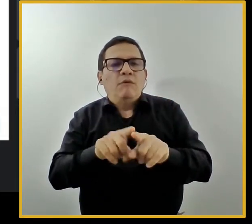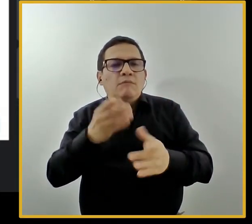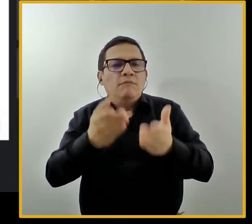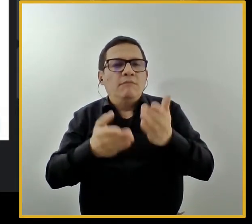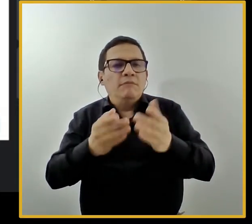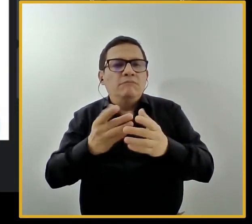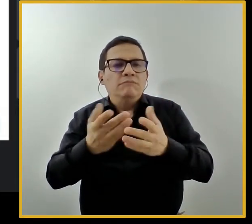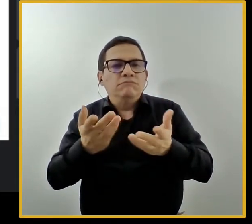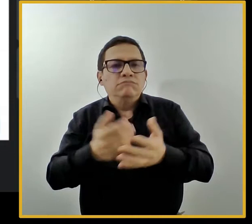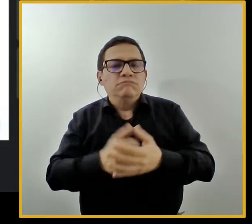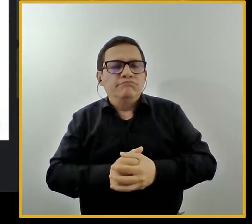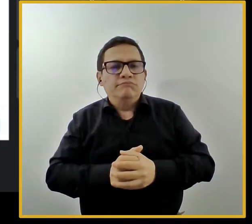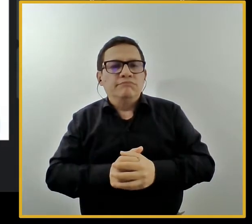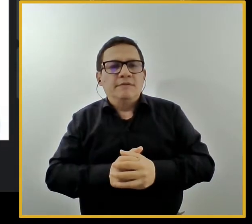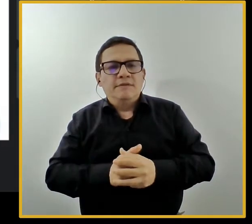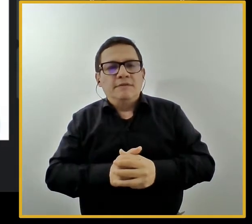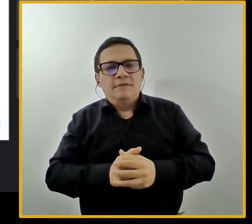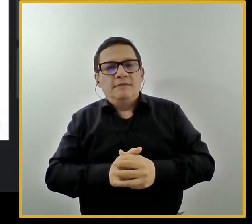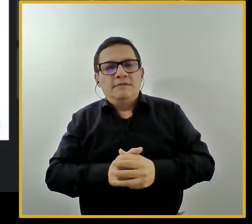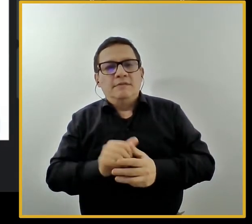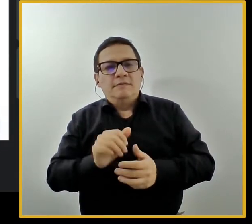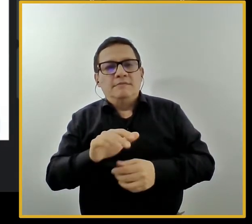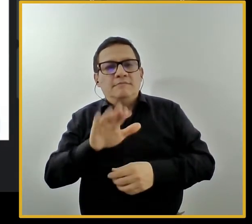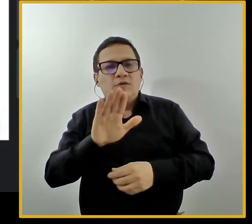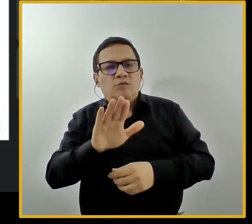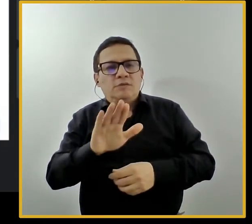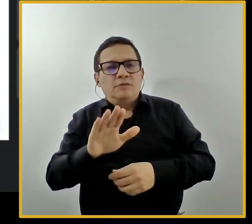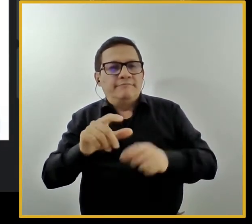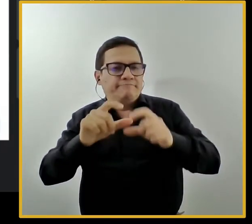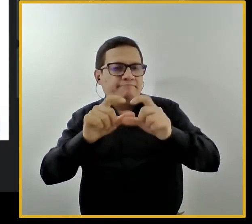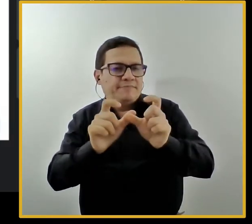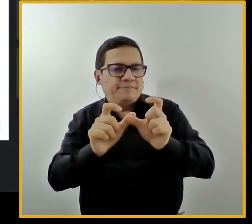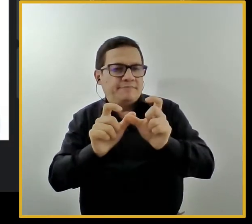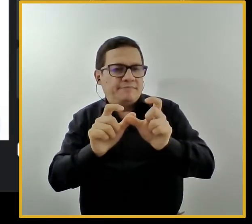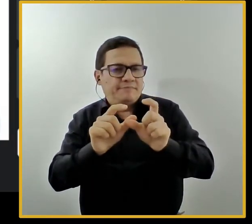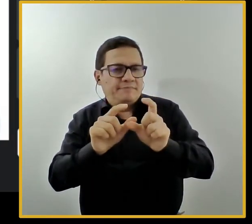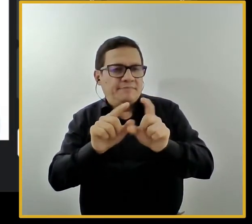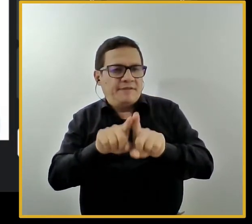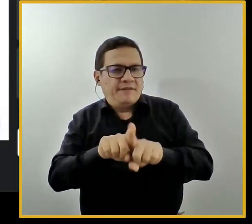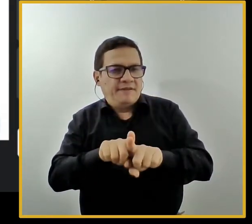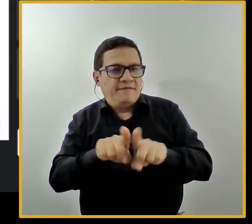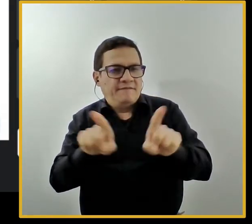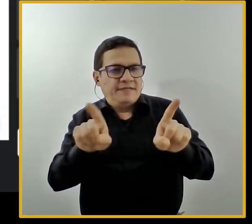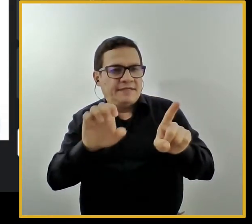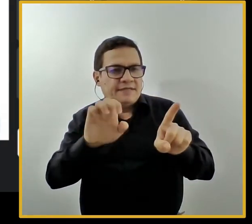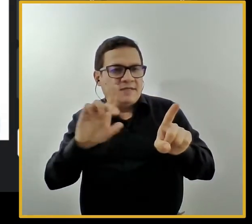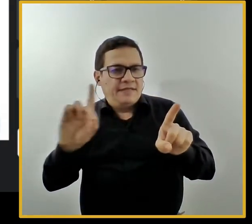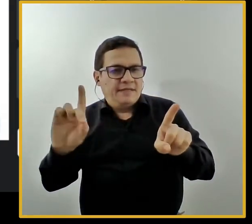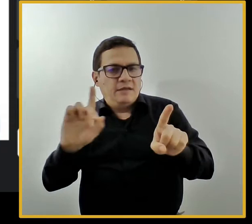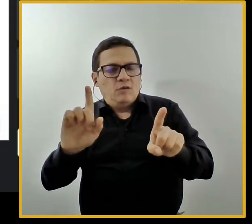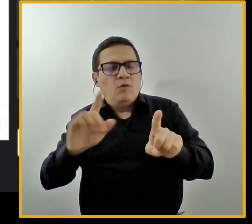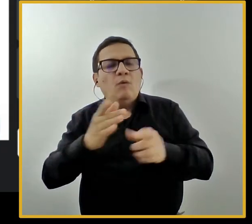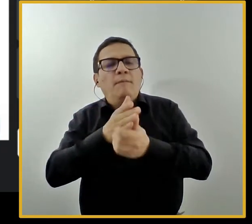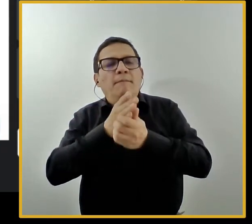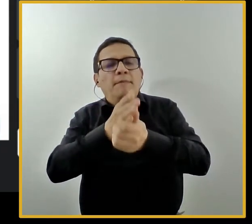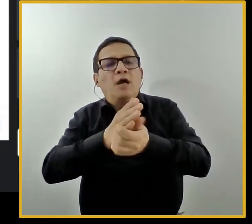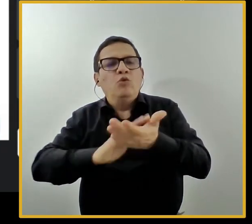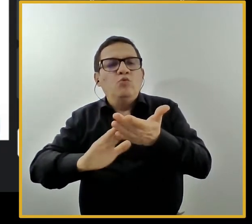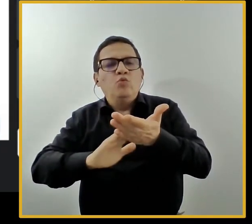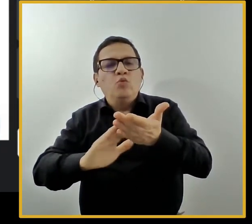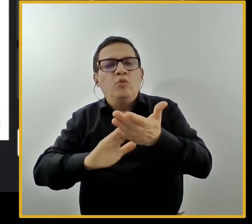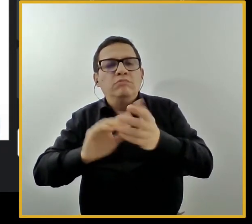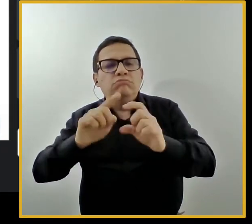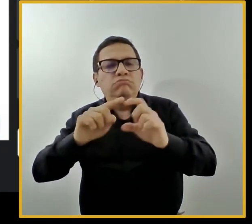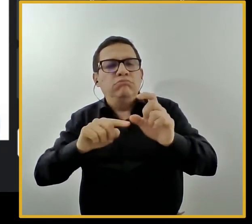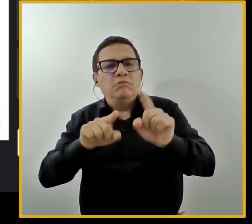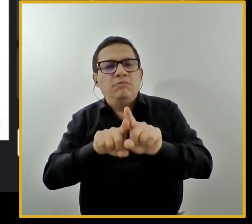sobre lo que son las ecuaciones diferenciales, ¿cierto? Esos métodos de solución de esas ecuaciones diferenciales, pero